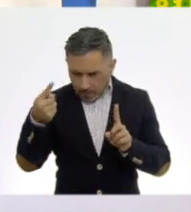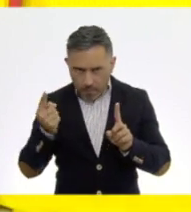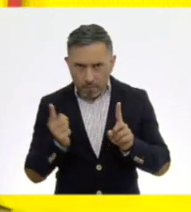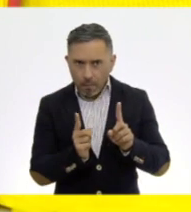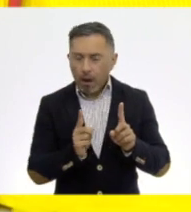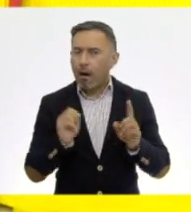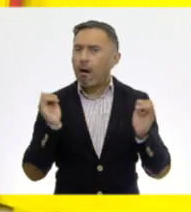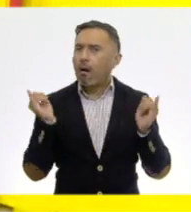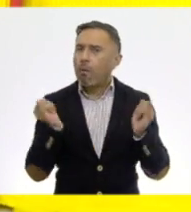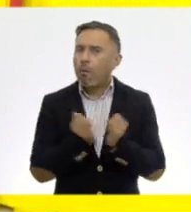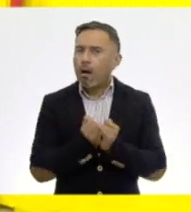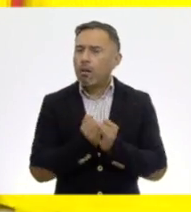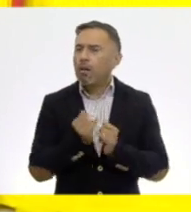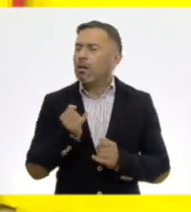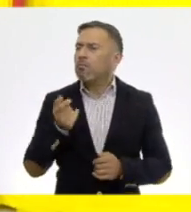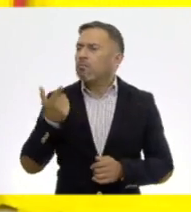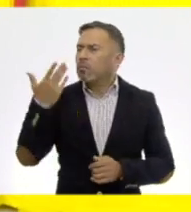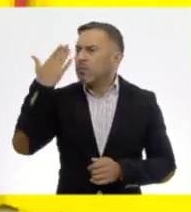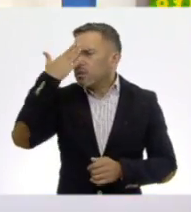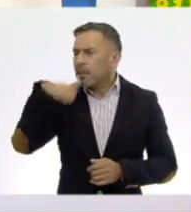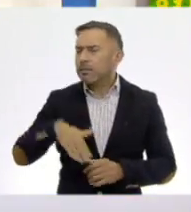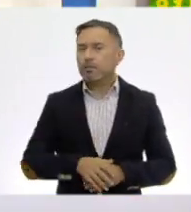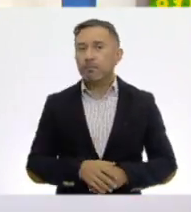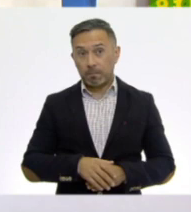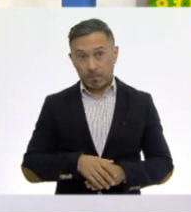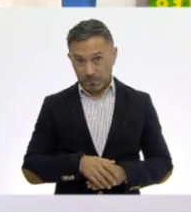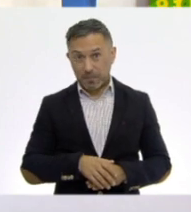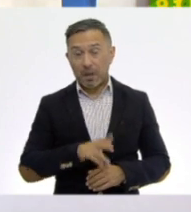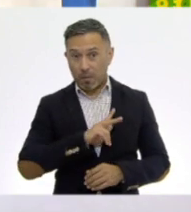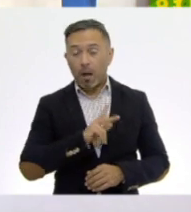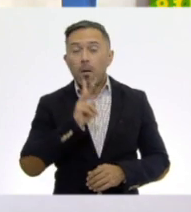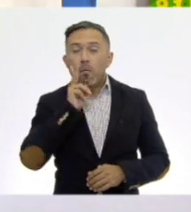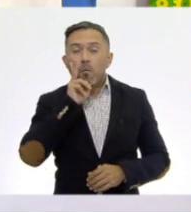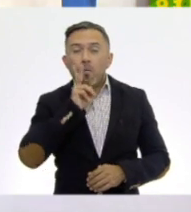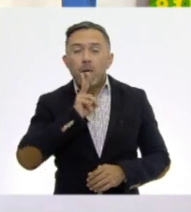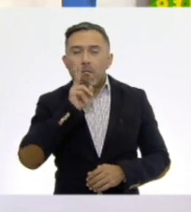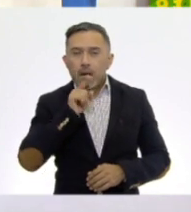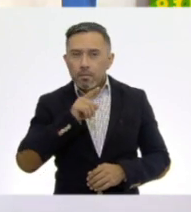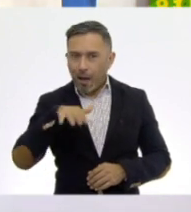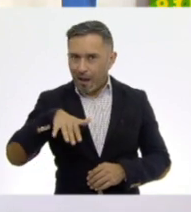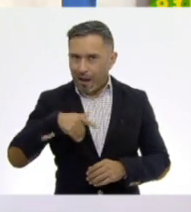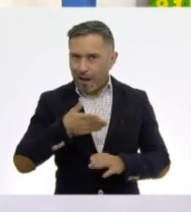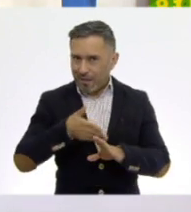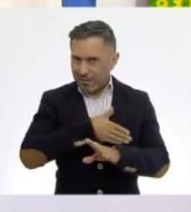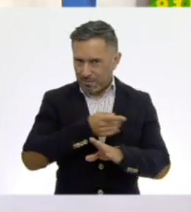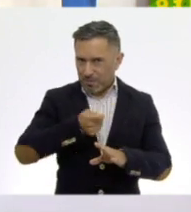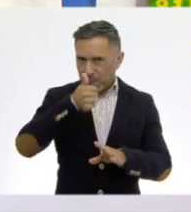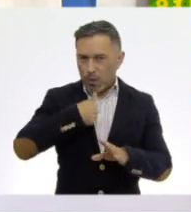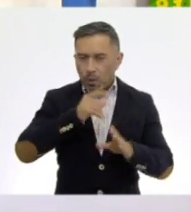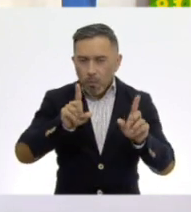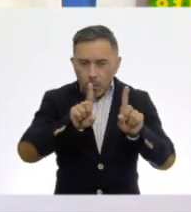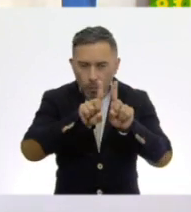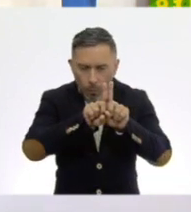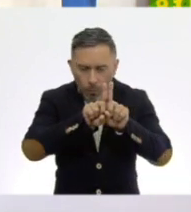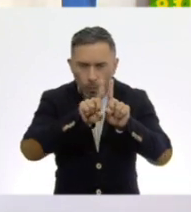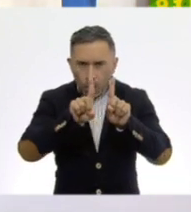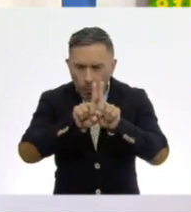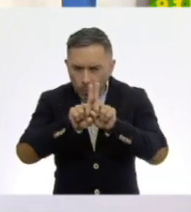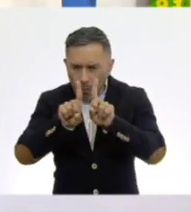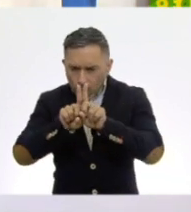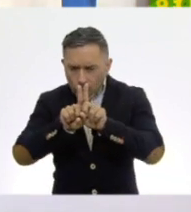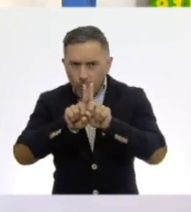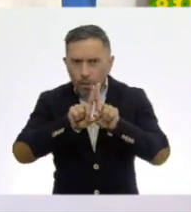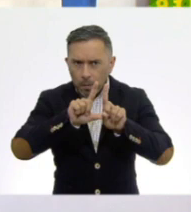cómo eso... lo pudimos comprobar? Porque las comparamos una con otra, cada una de las aristas, y tenían la misma medida